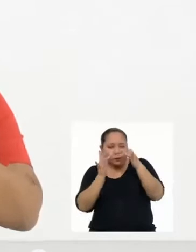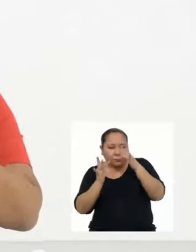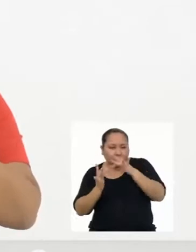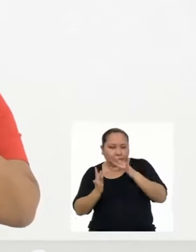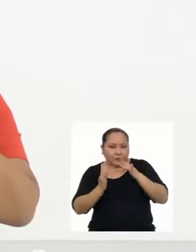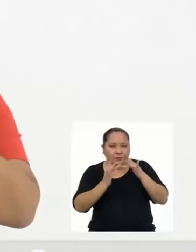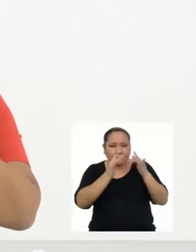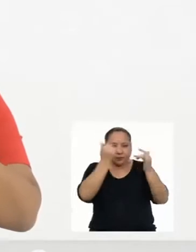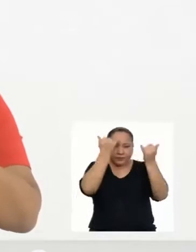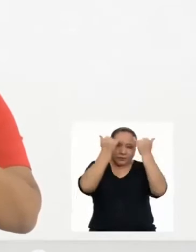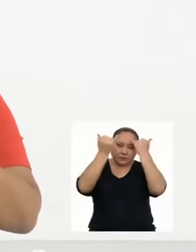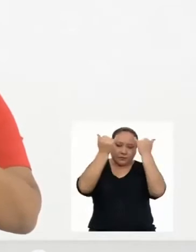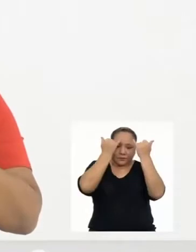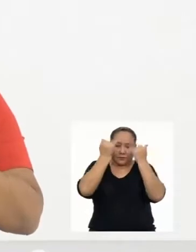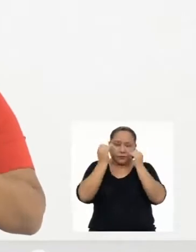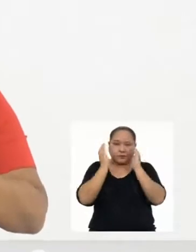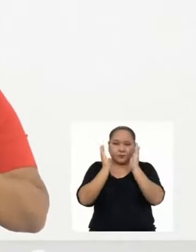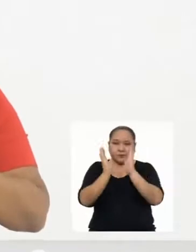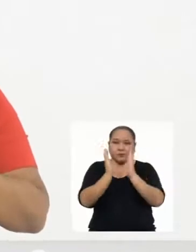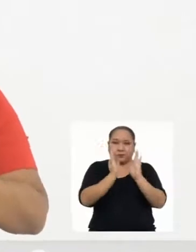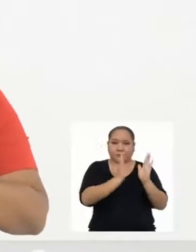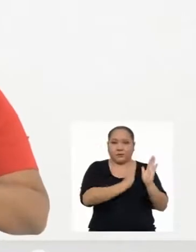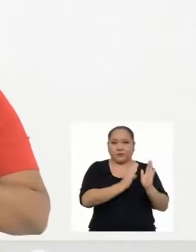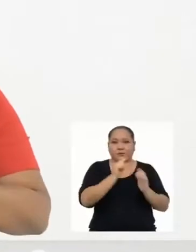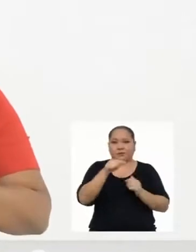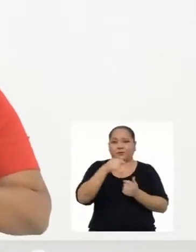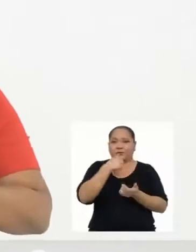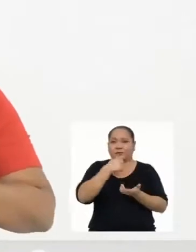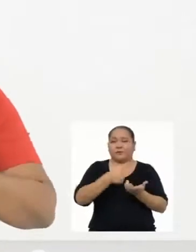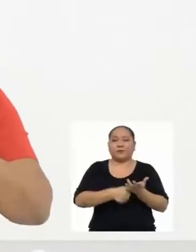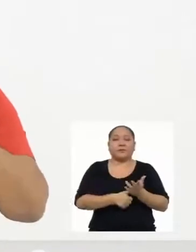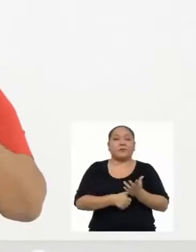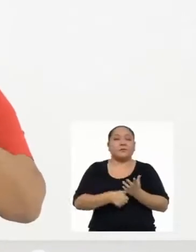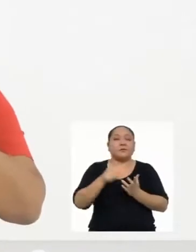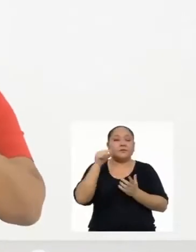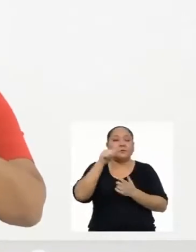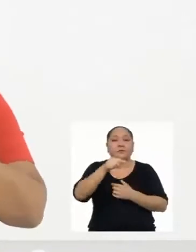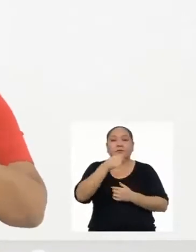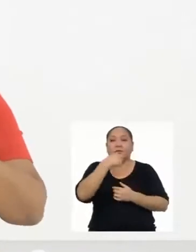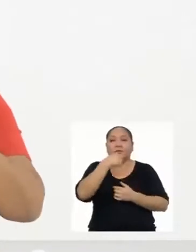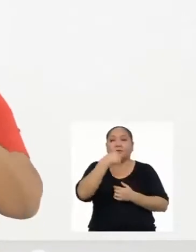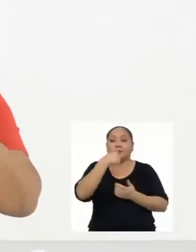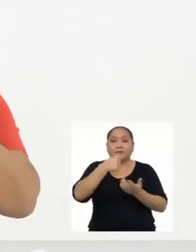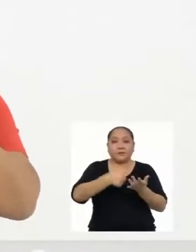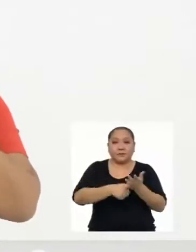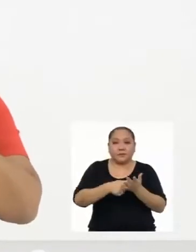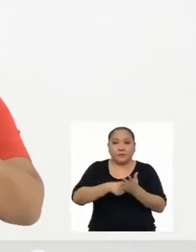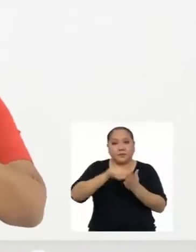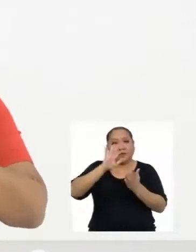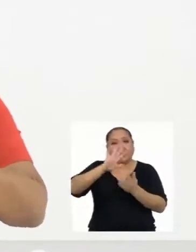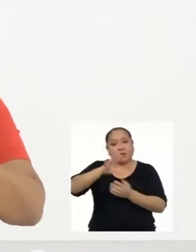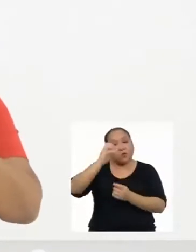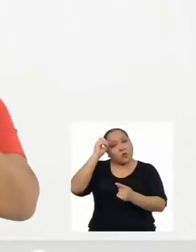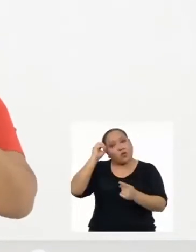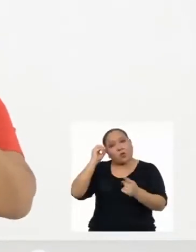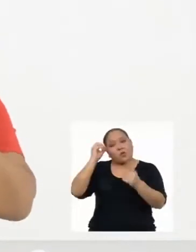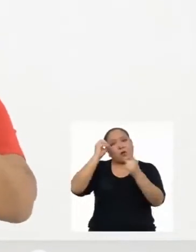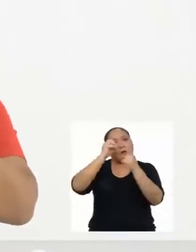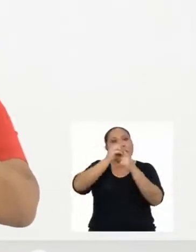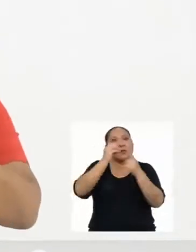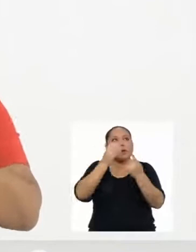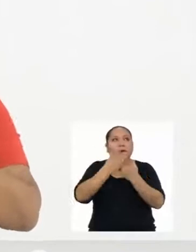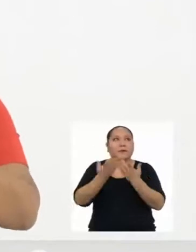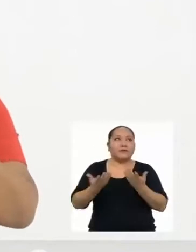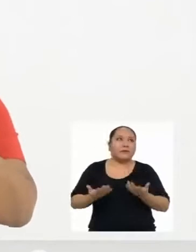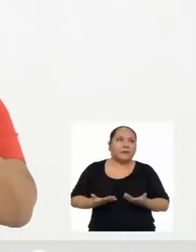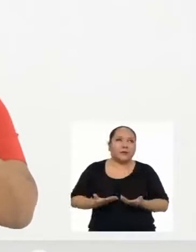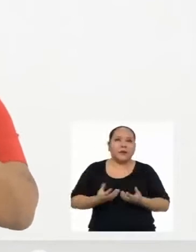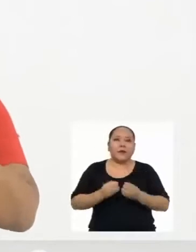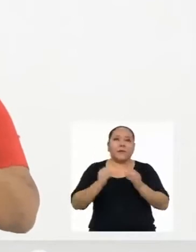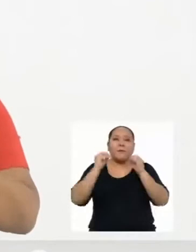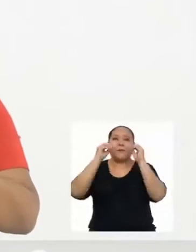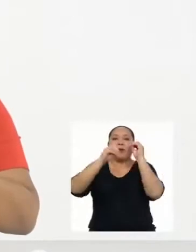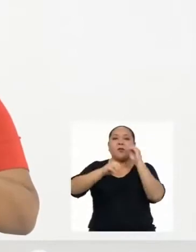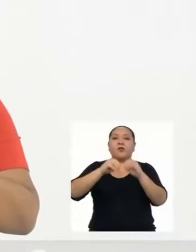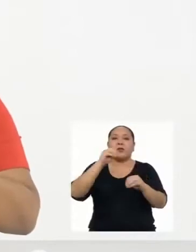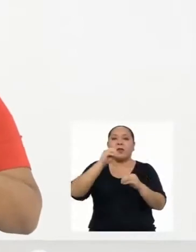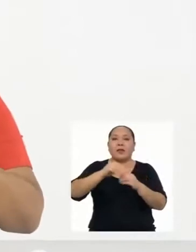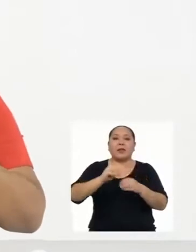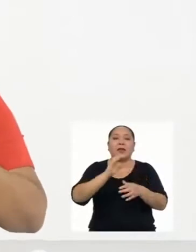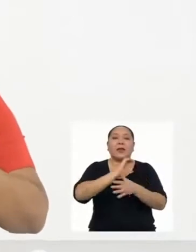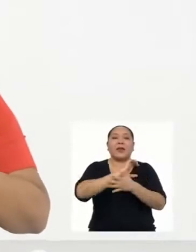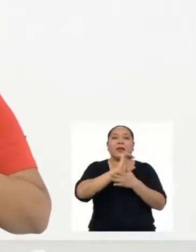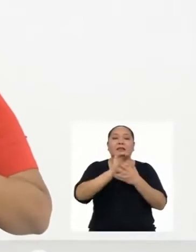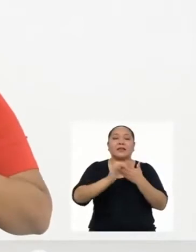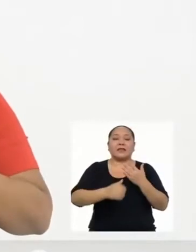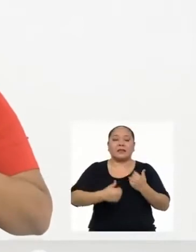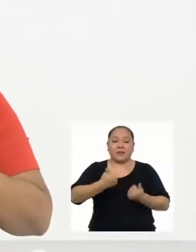y darle forma a la carta. Si esta carta tiene el propósito de afirmar y reconocer quiénes